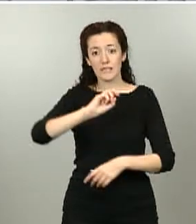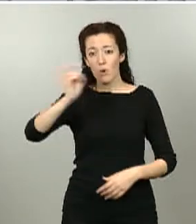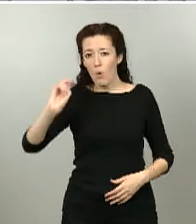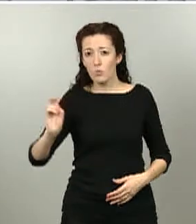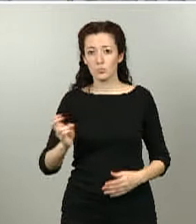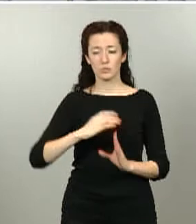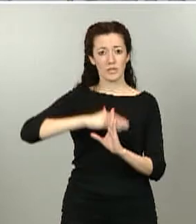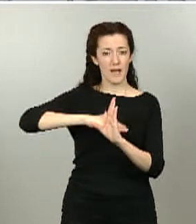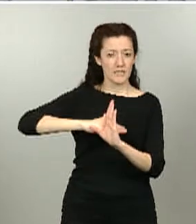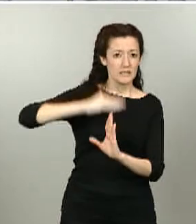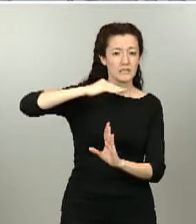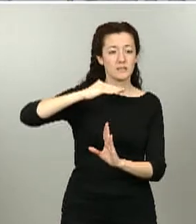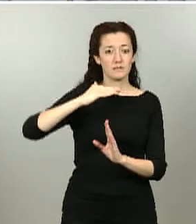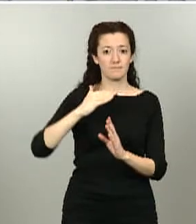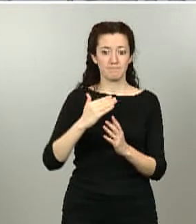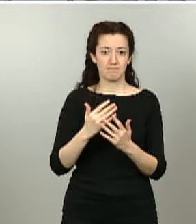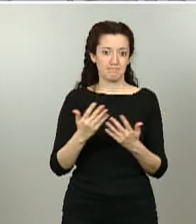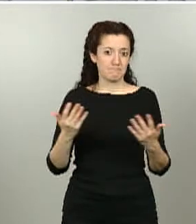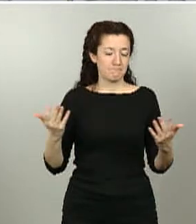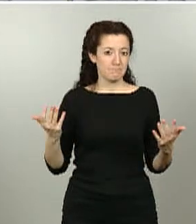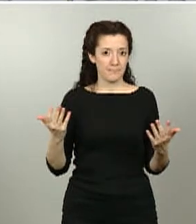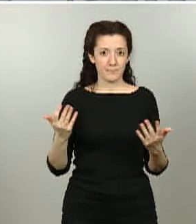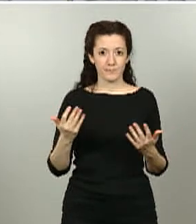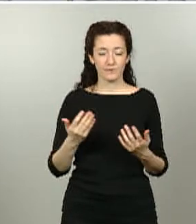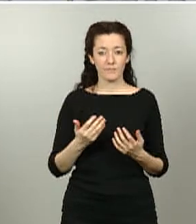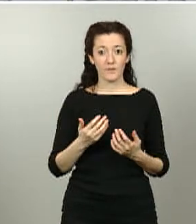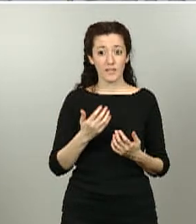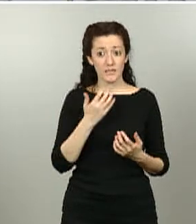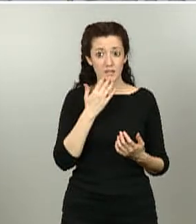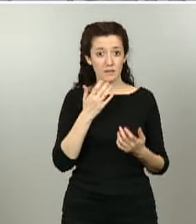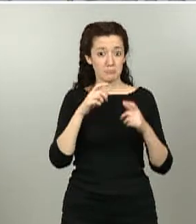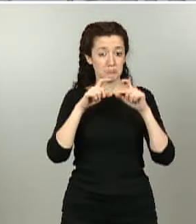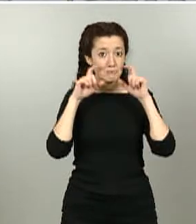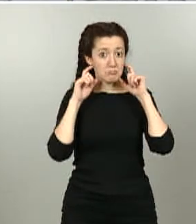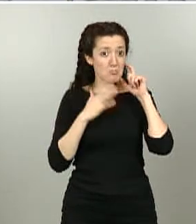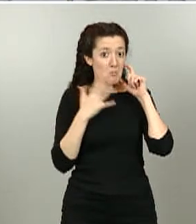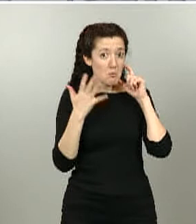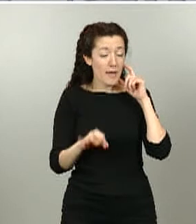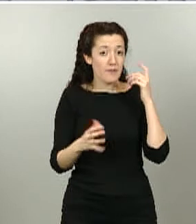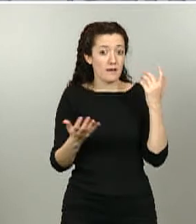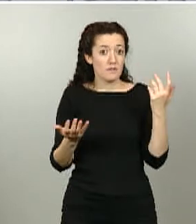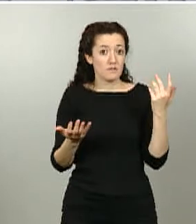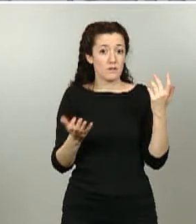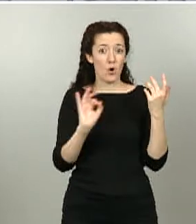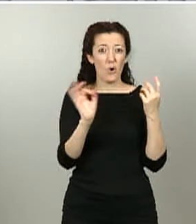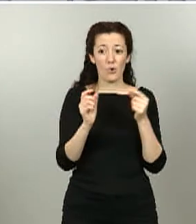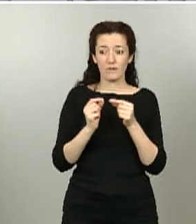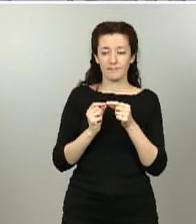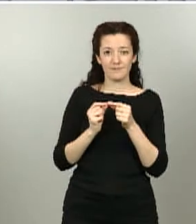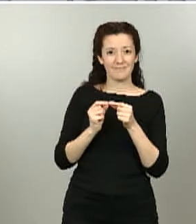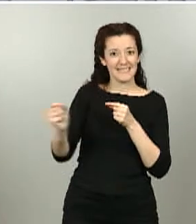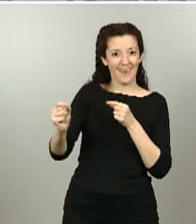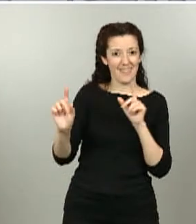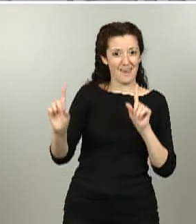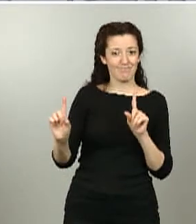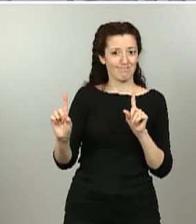máxima. Mientras sea razonable utilizarla y mientras no podamos, sobre todo, mantener las distancias con las personas de alrededor, lo que hay